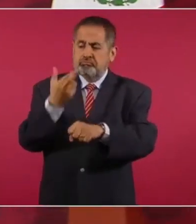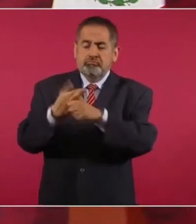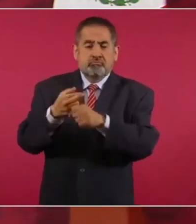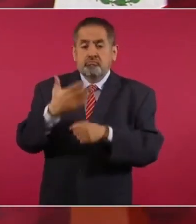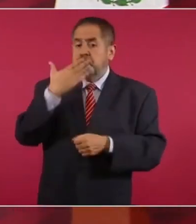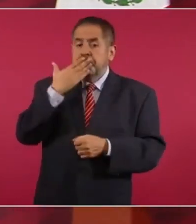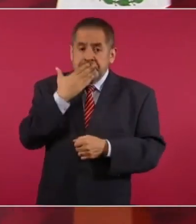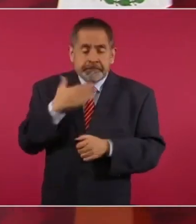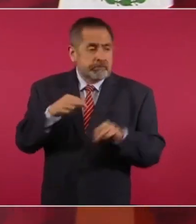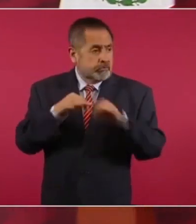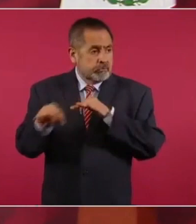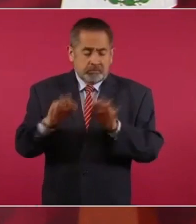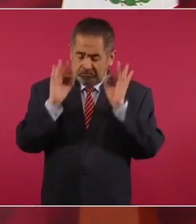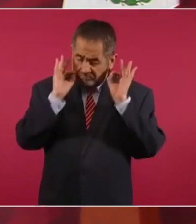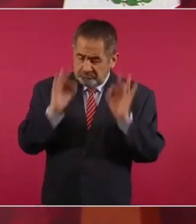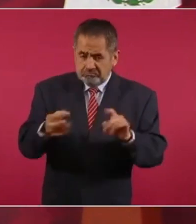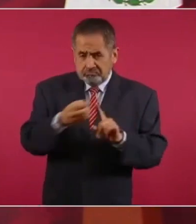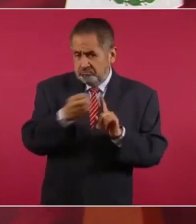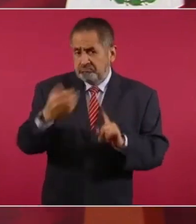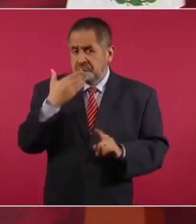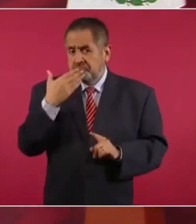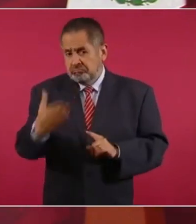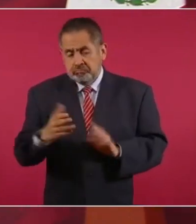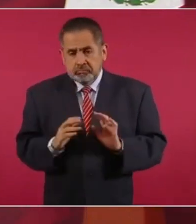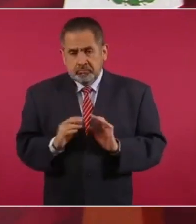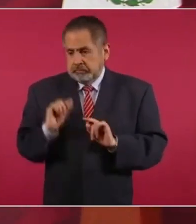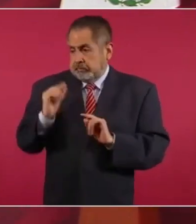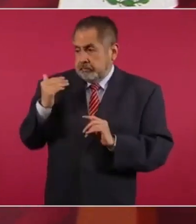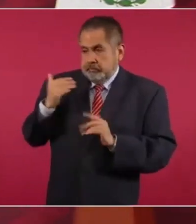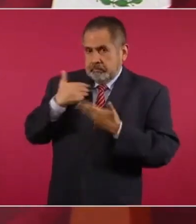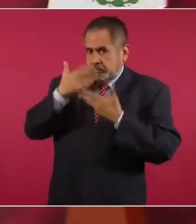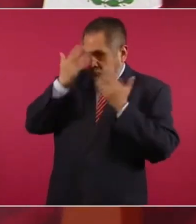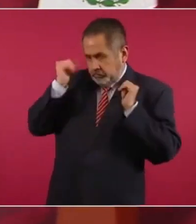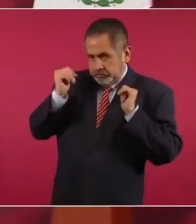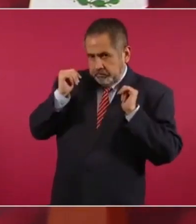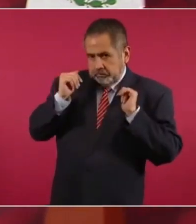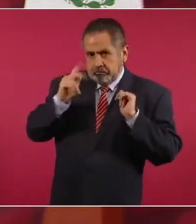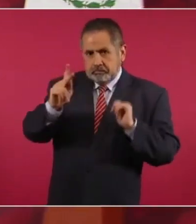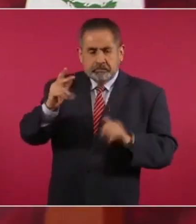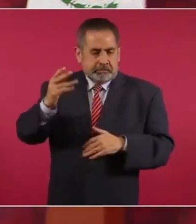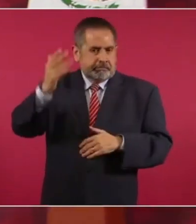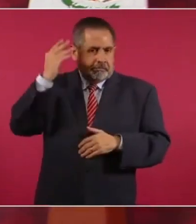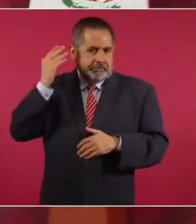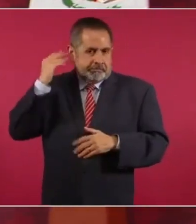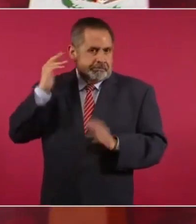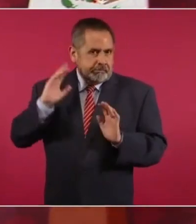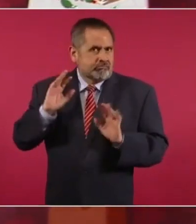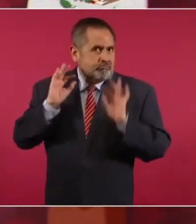y ha hecho buen trabajo. Bueno, no sé últimamente, pero